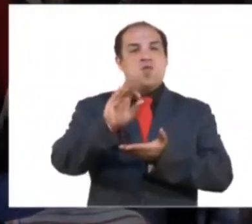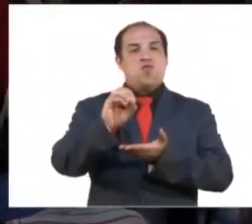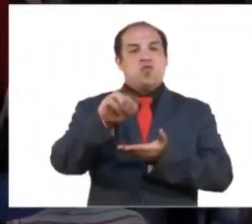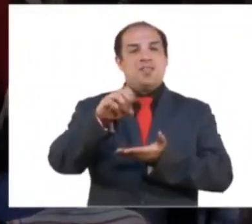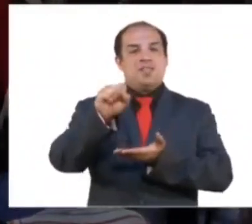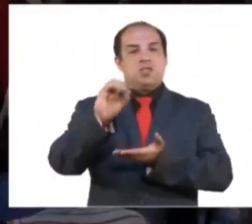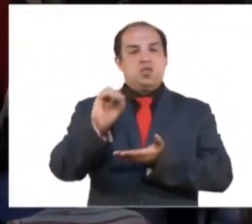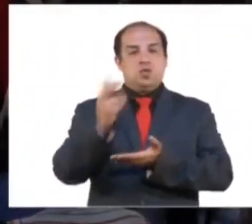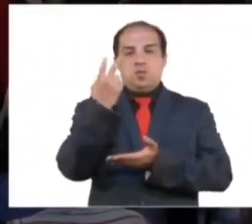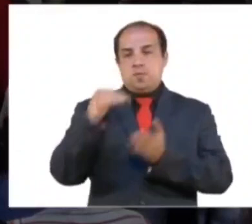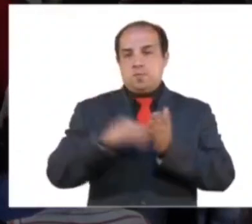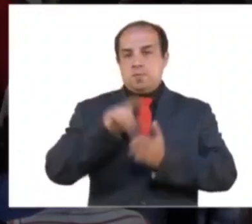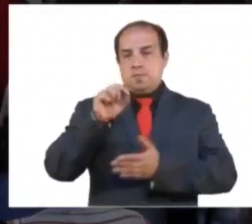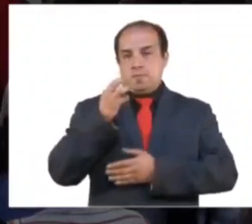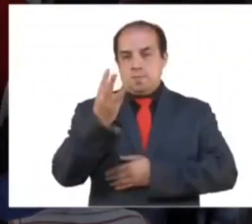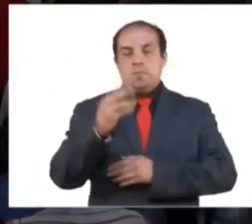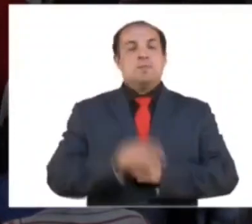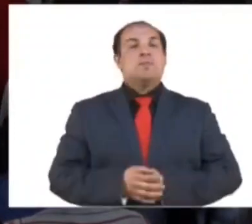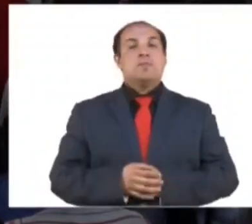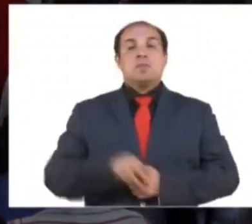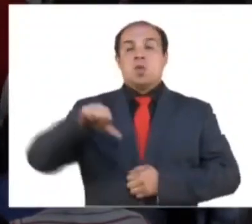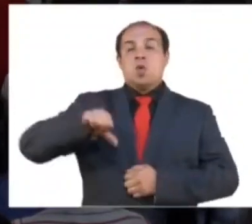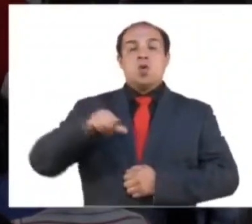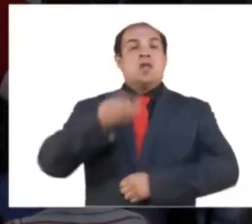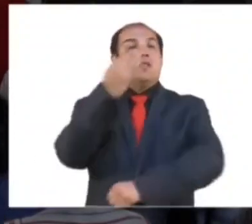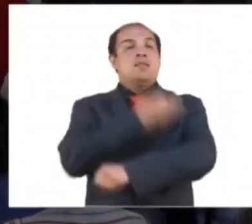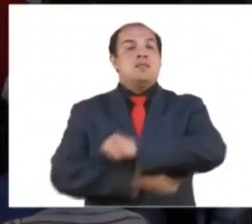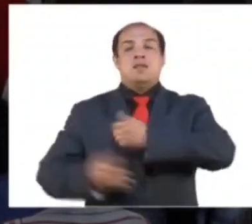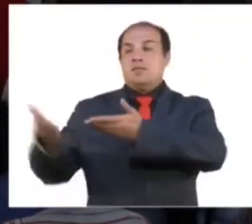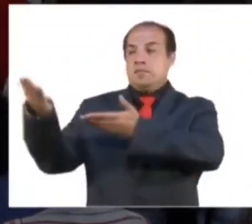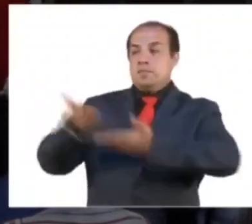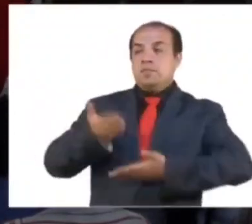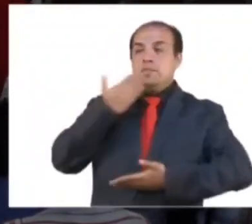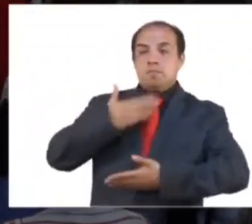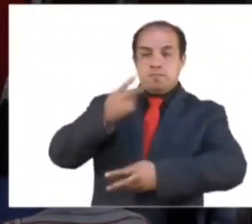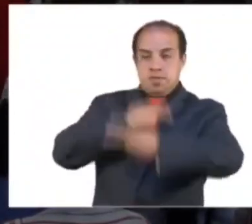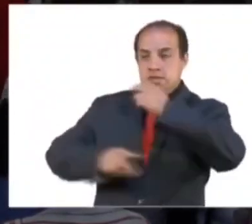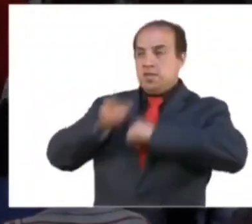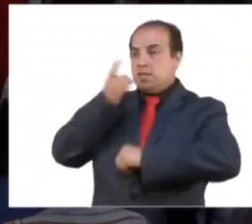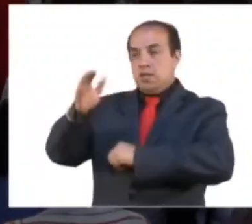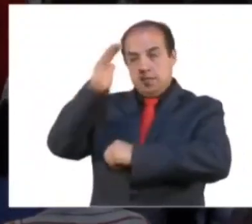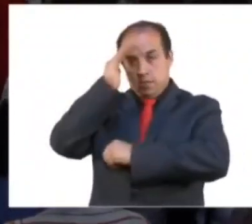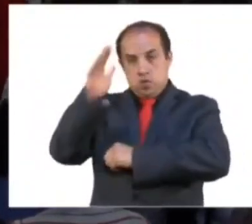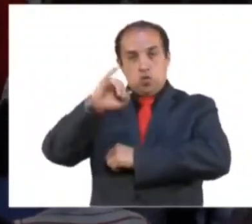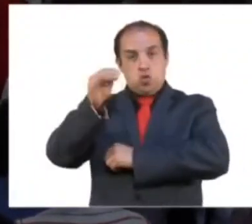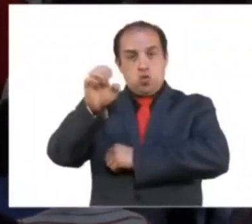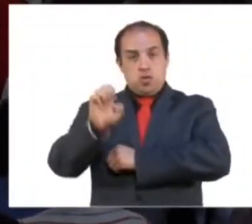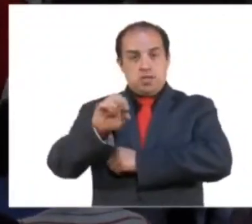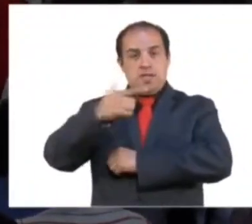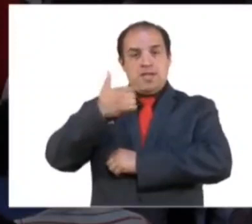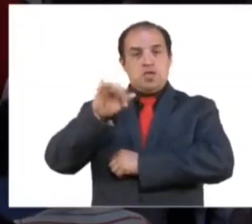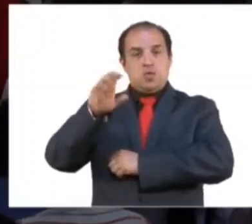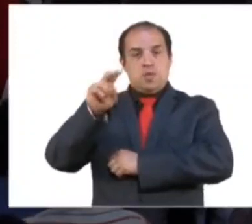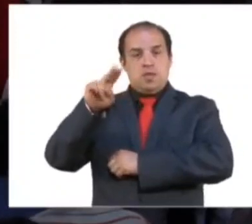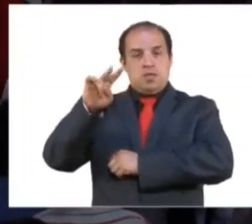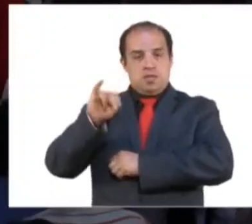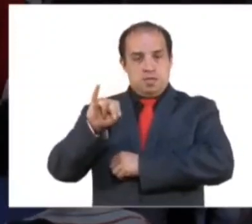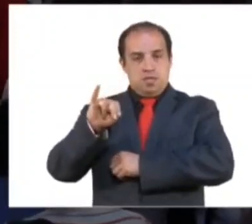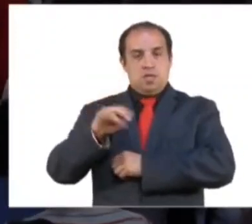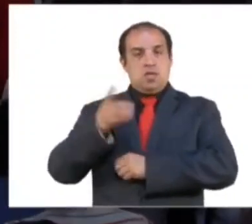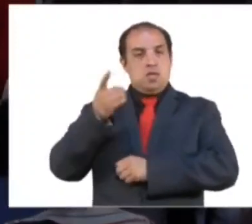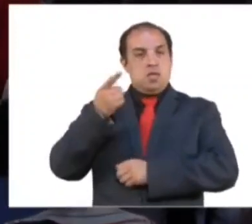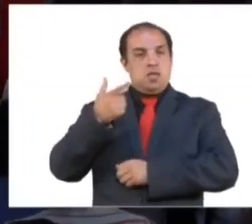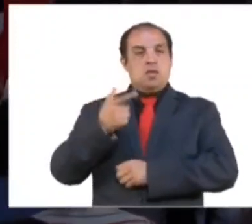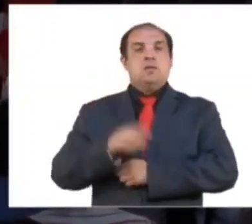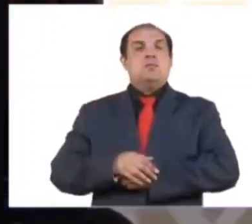Es por eso que en esta tarde contamos con la distinguida presencia y damos la bienvenida al señor José Giovanni Gutiérrez Aguilar,